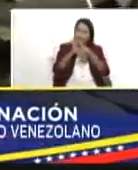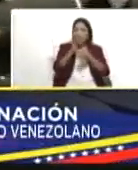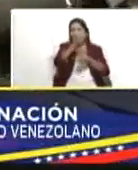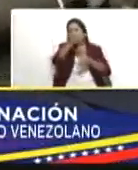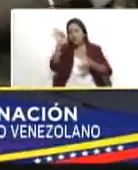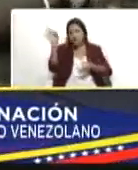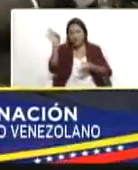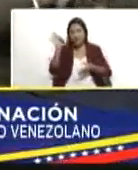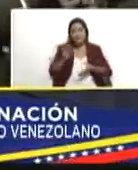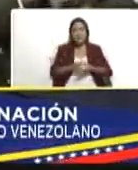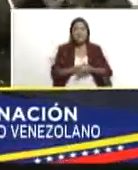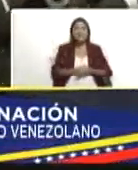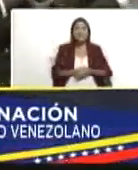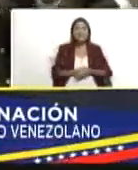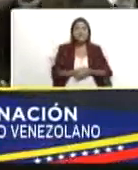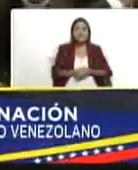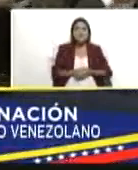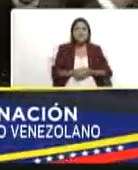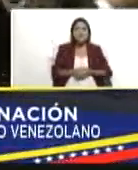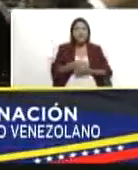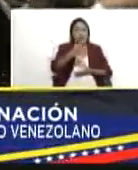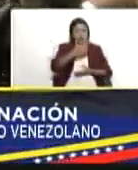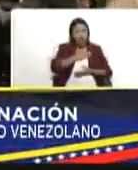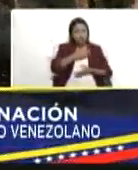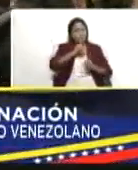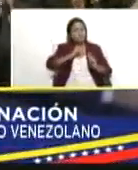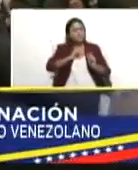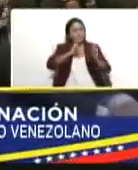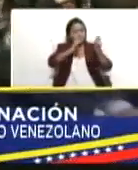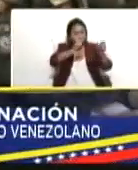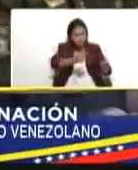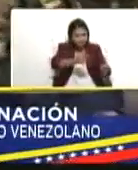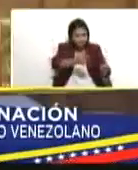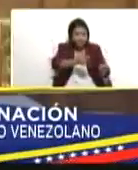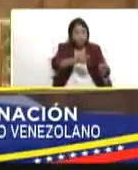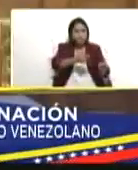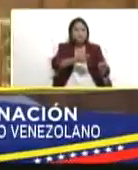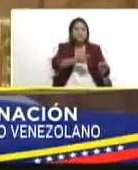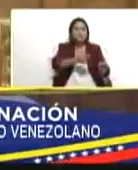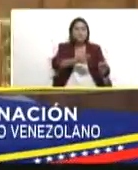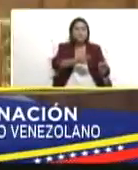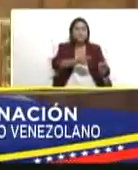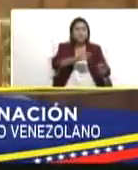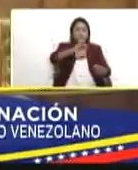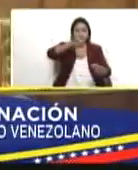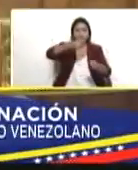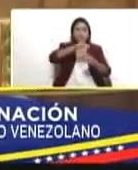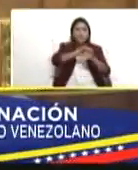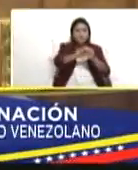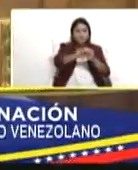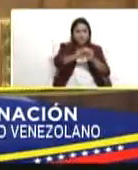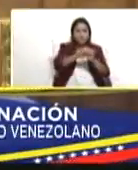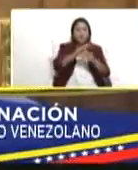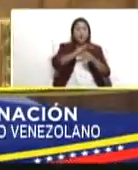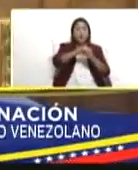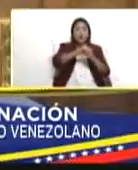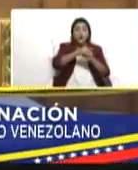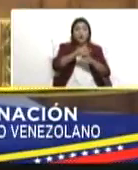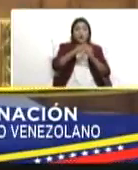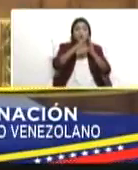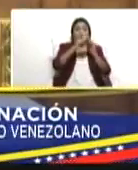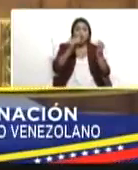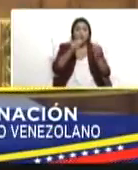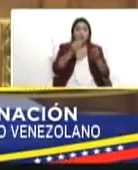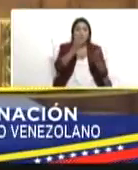eficiencia le estoy entregando Al Dr Jorge Rodríguez toda todo